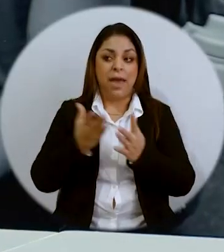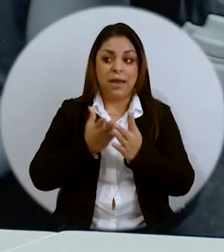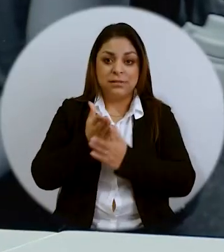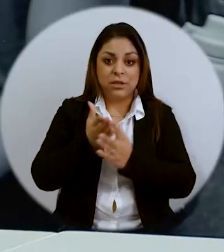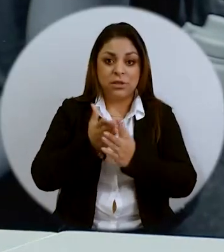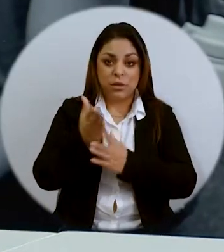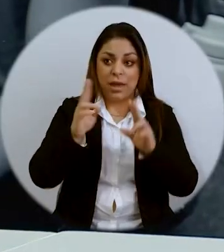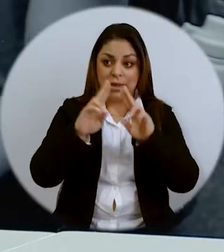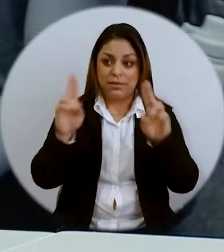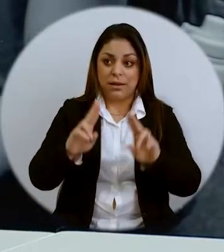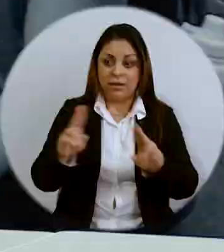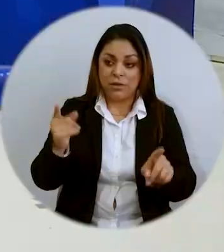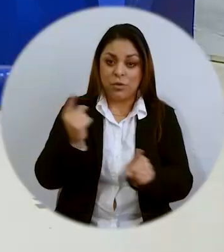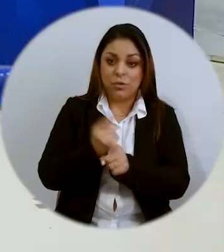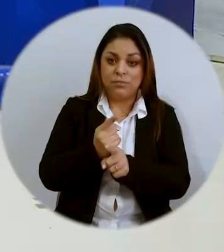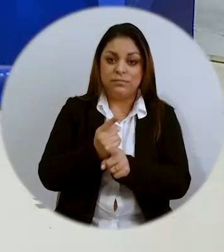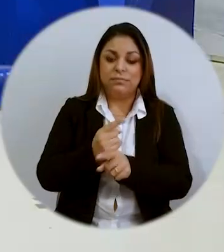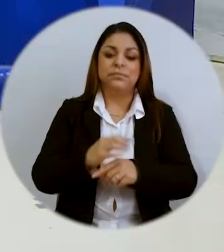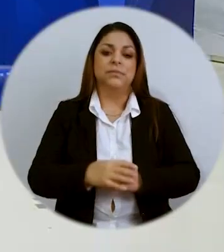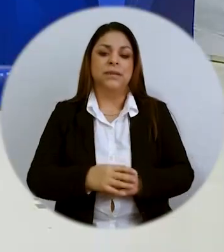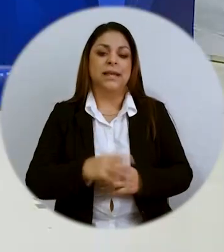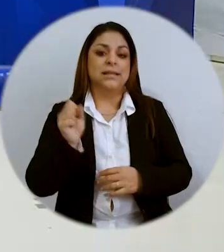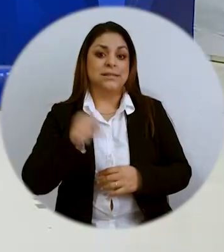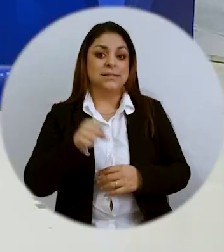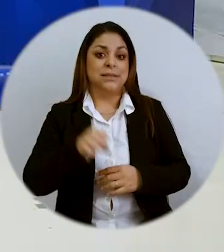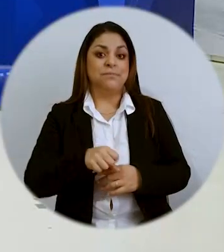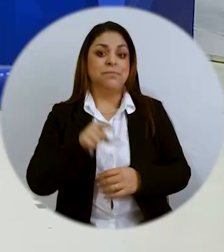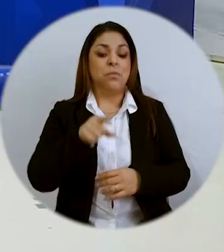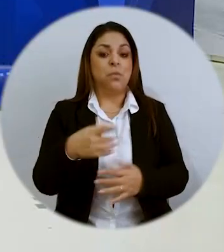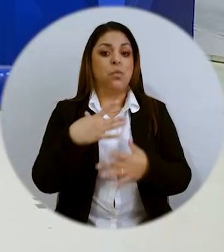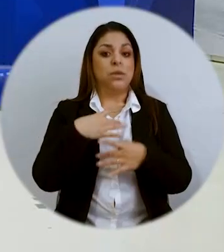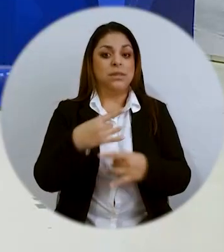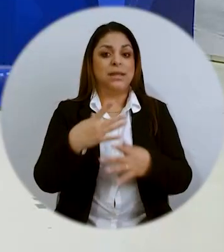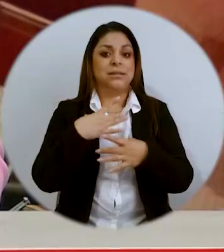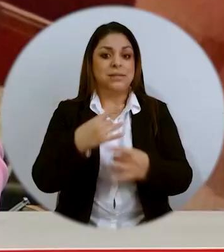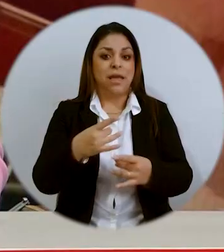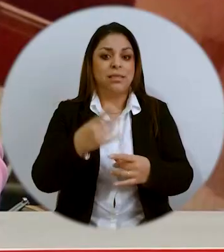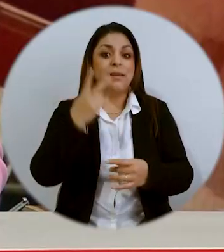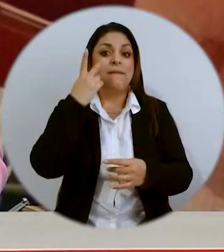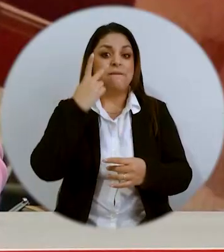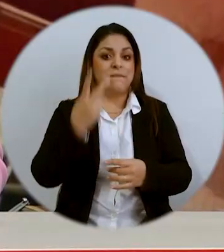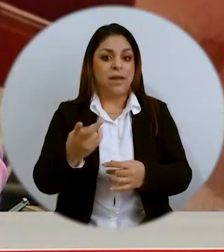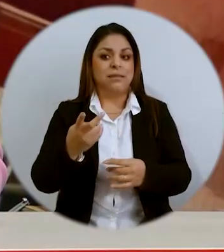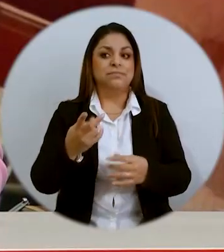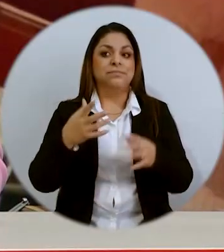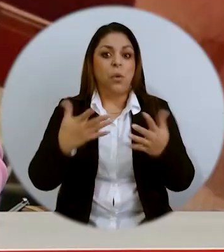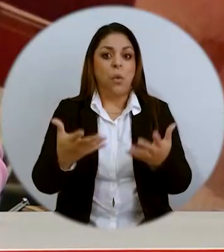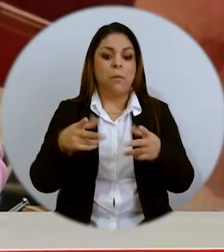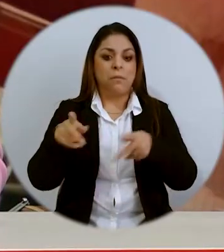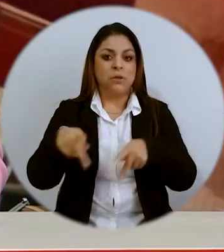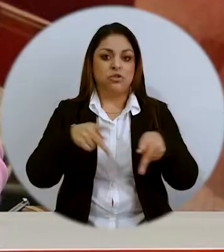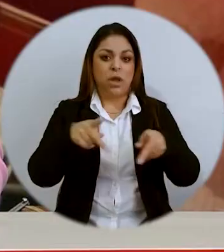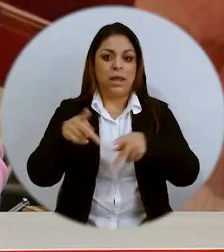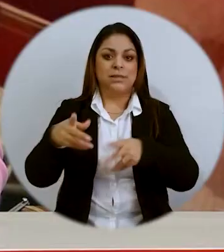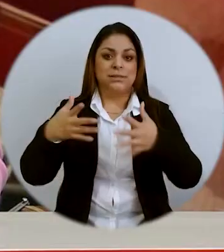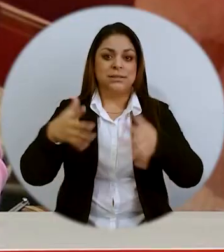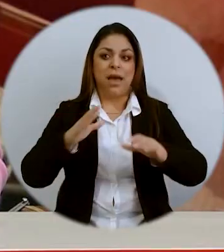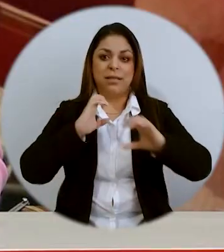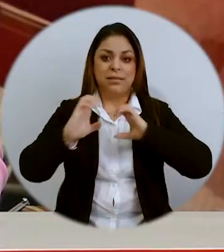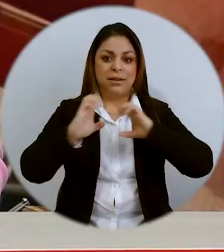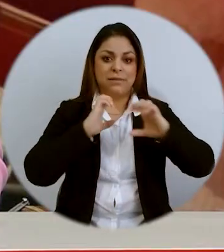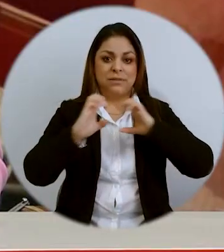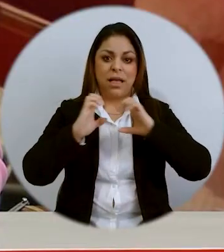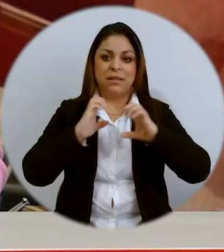acceso a Internet. ¿Es así? Sí. Y es muy interesante ver cómo de las personas que fueron